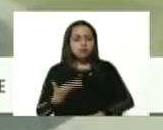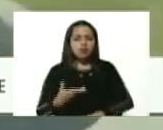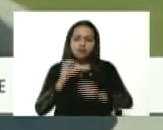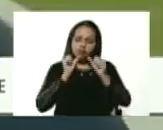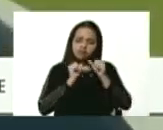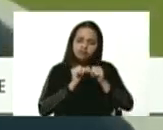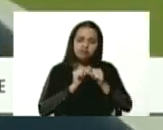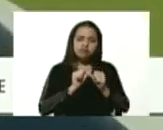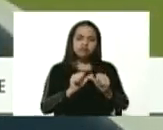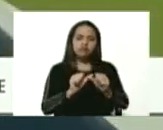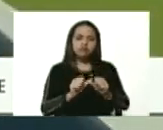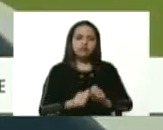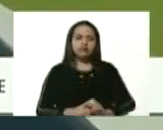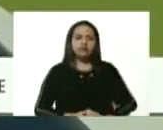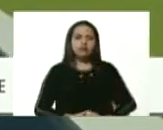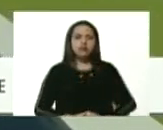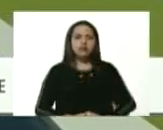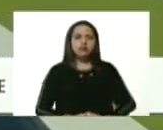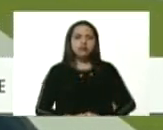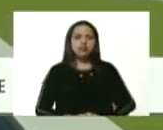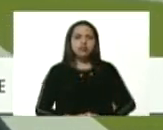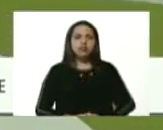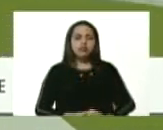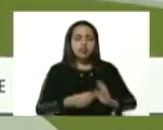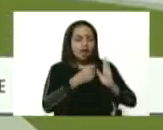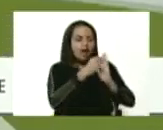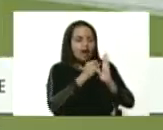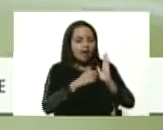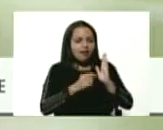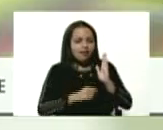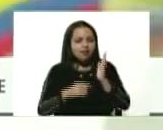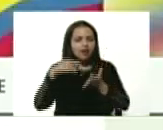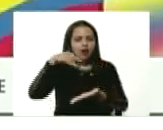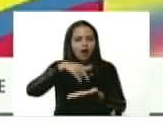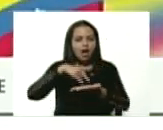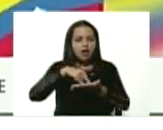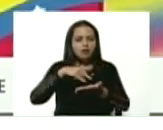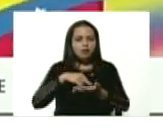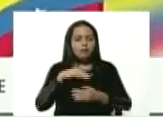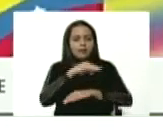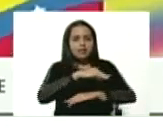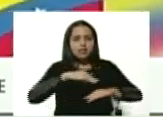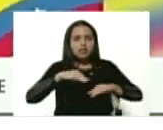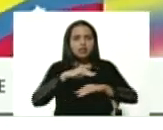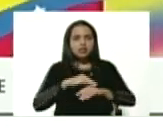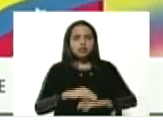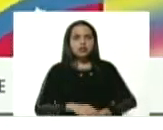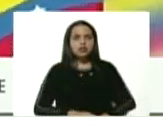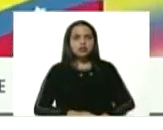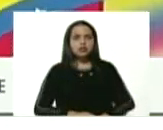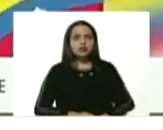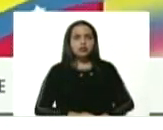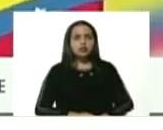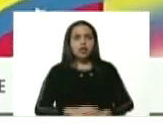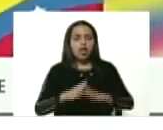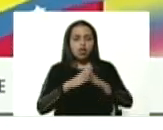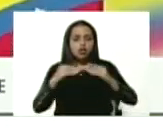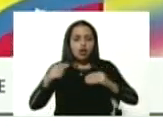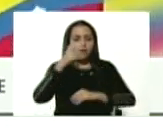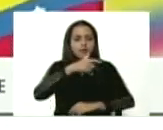permanente, la Agenda Carabobo. Señores ministros, ministras, altas autoridades del